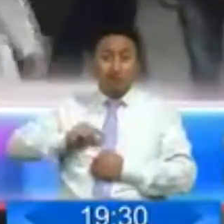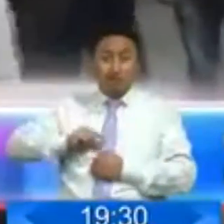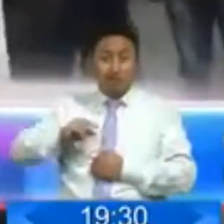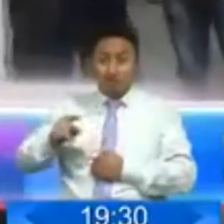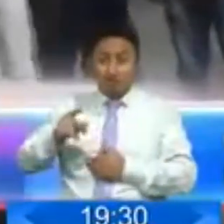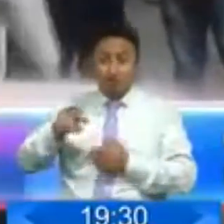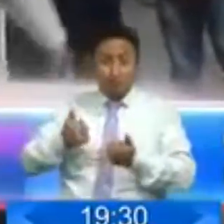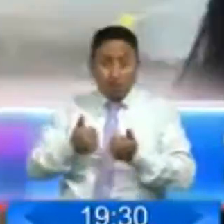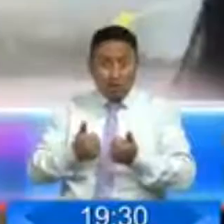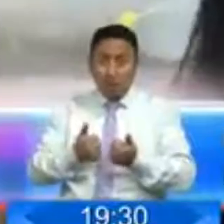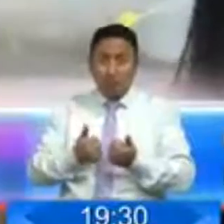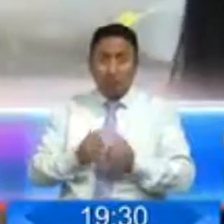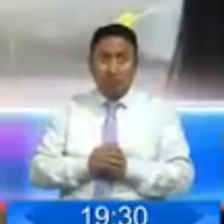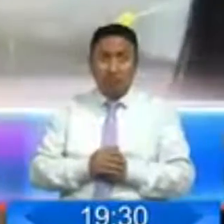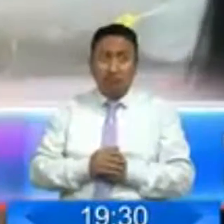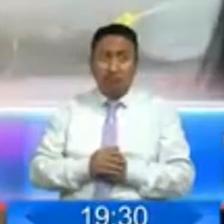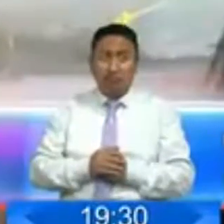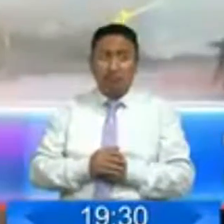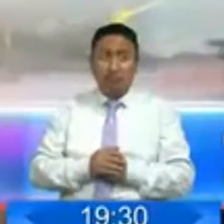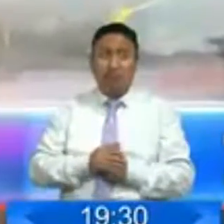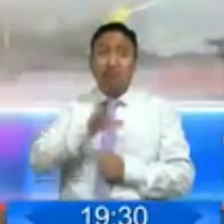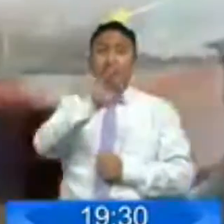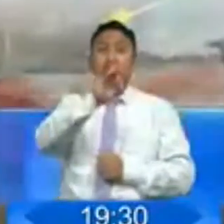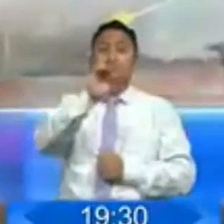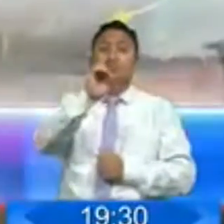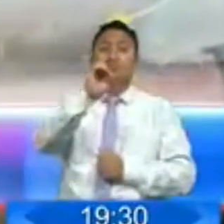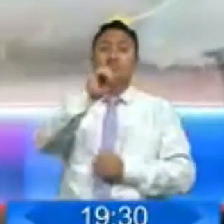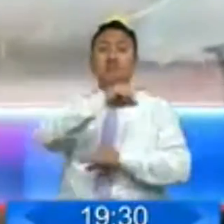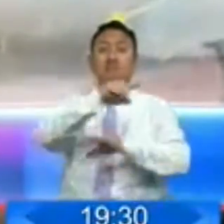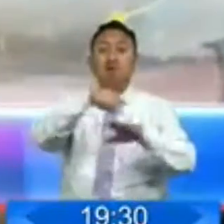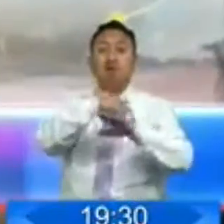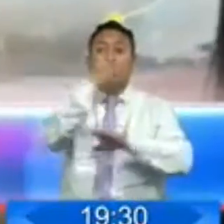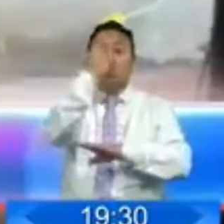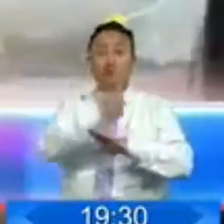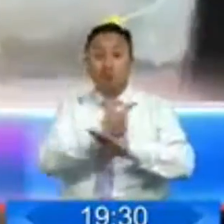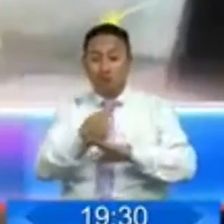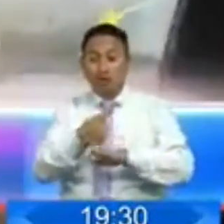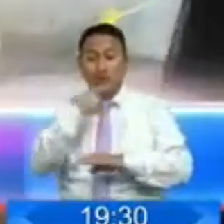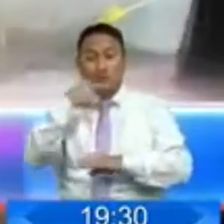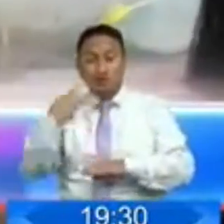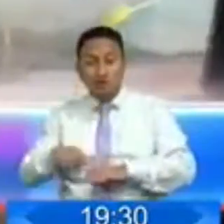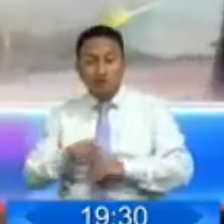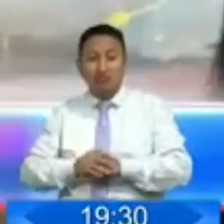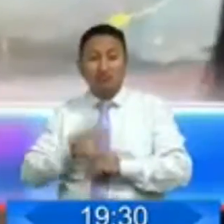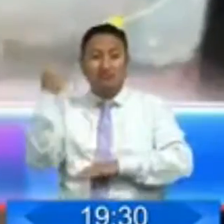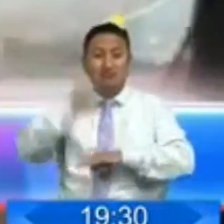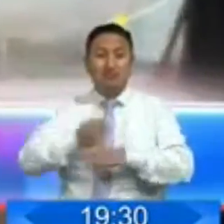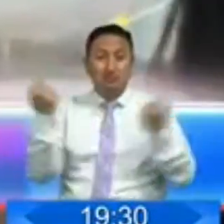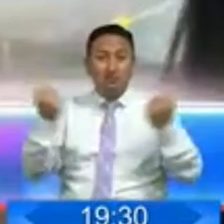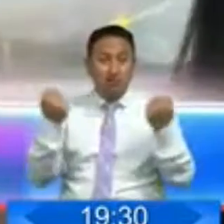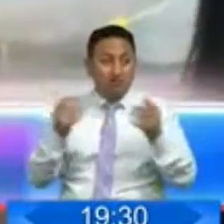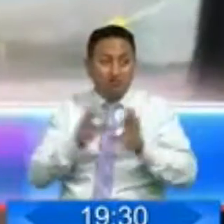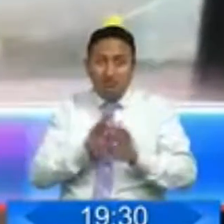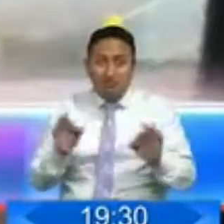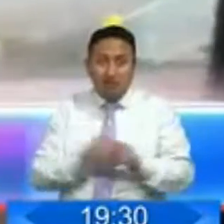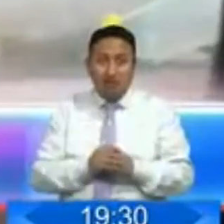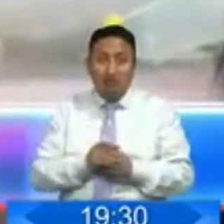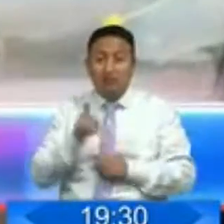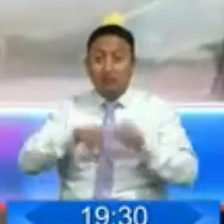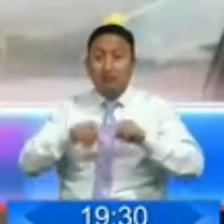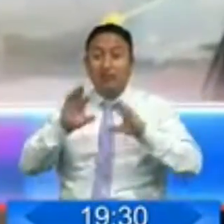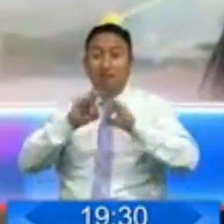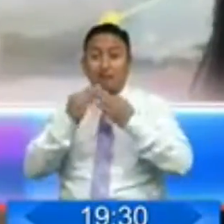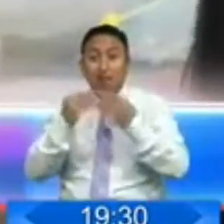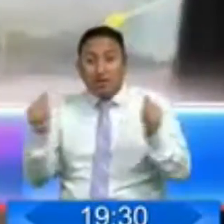realidad manifiestan. Pues aproximadamente trabajamos 80 horas semanales, no tenemos feriados, no tenemos días festivos, no podemos pasar incluso algunas